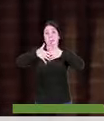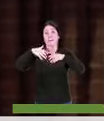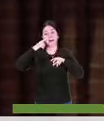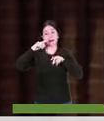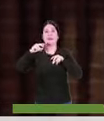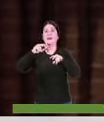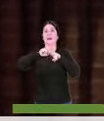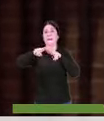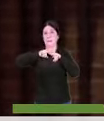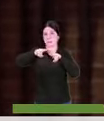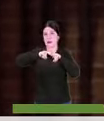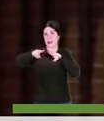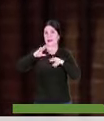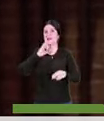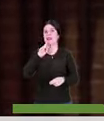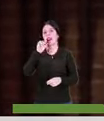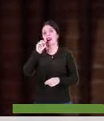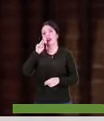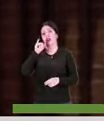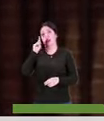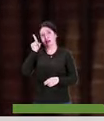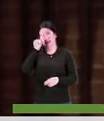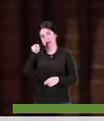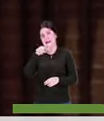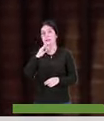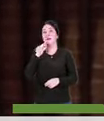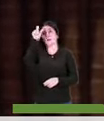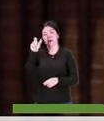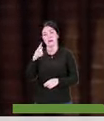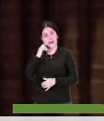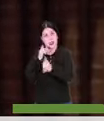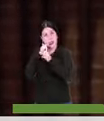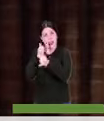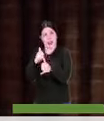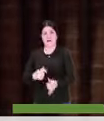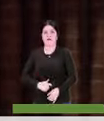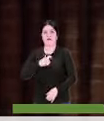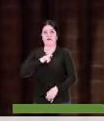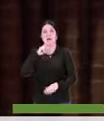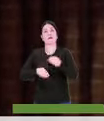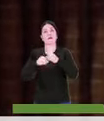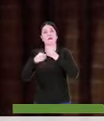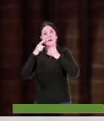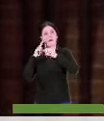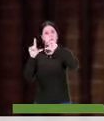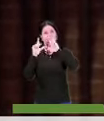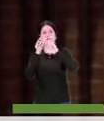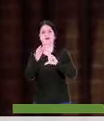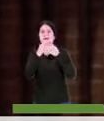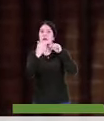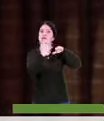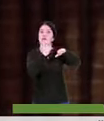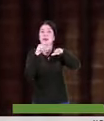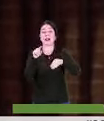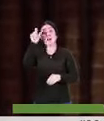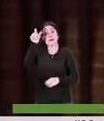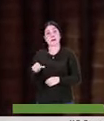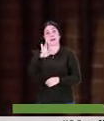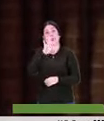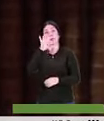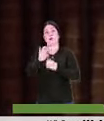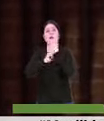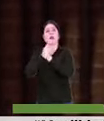su gerente, Leonidas Narváez, quien es ingeniero civil y especialista en vías. Tiene 39 años de trayectoria